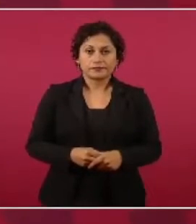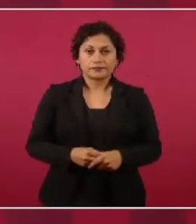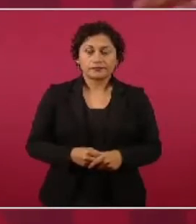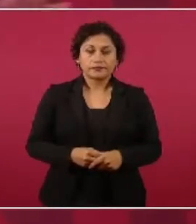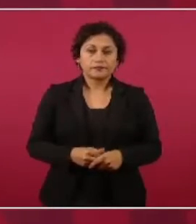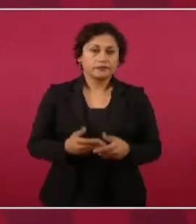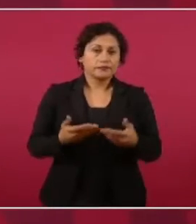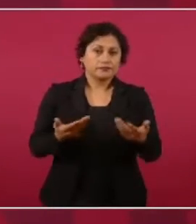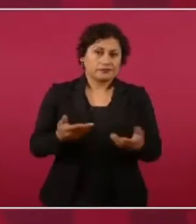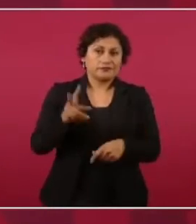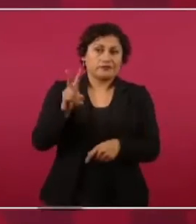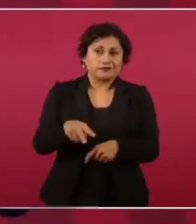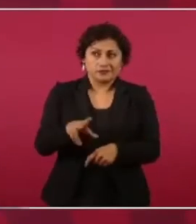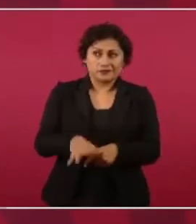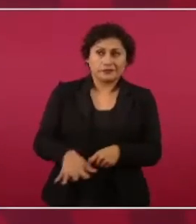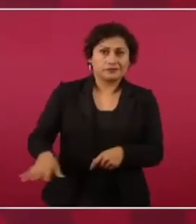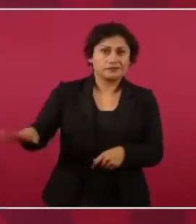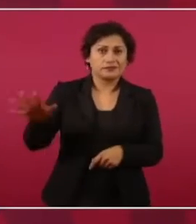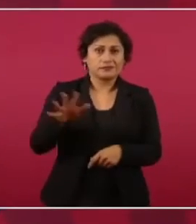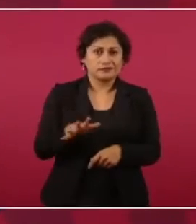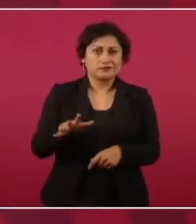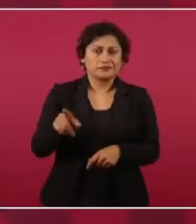están desatados.